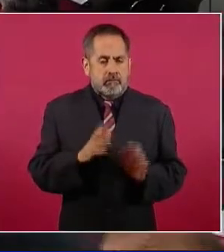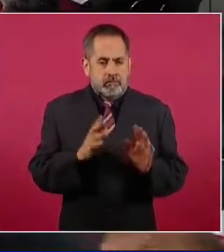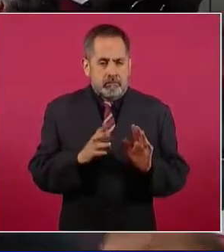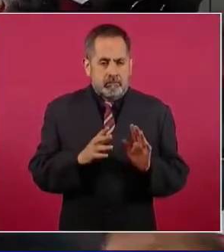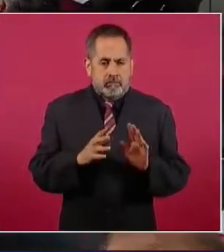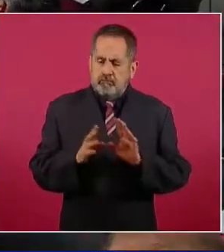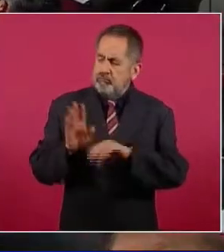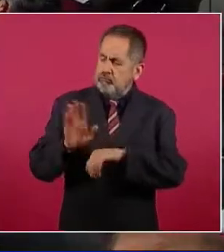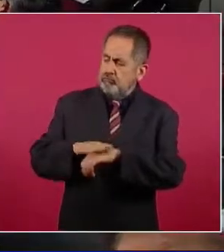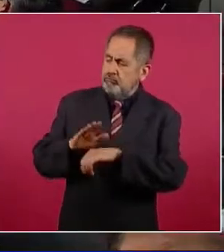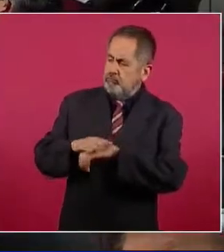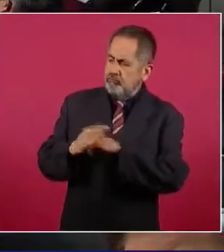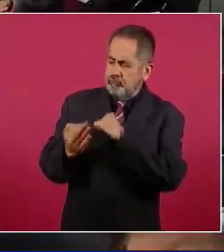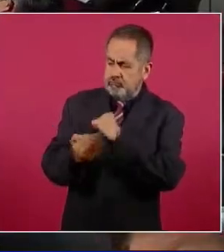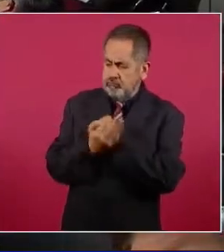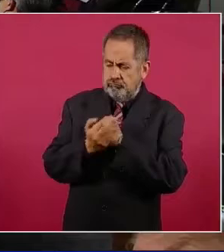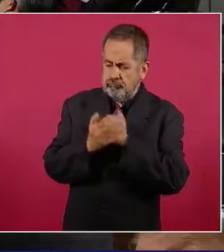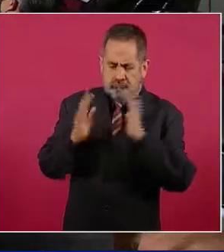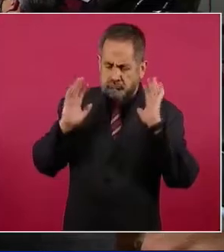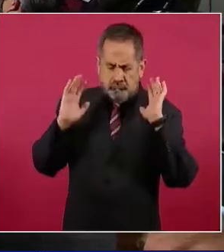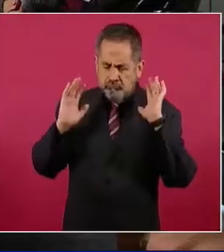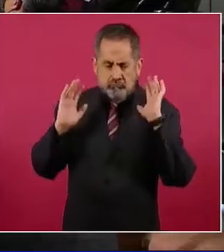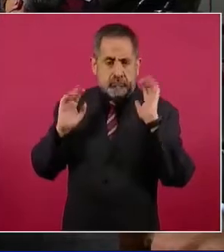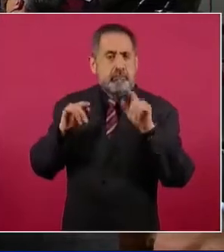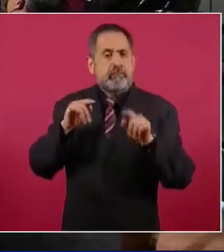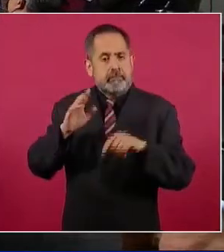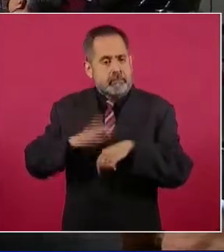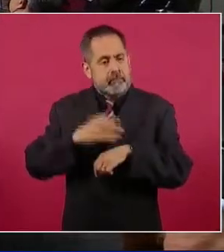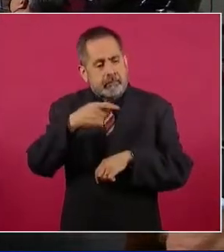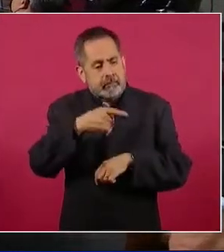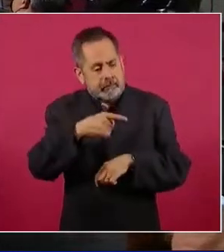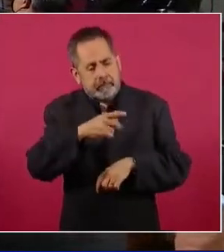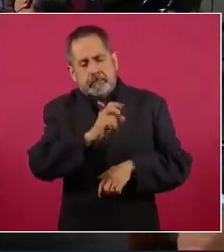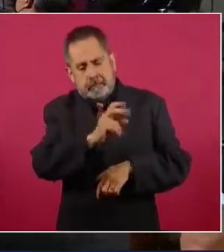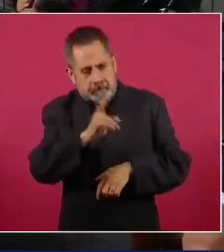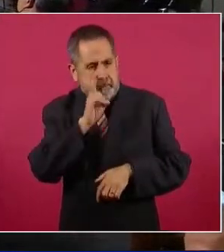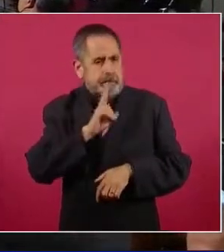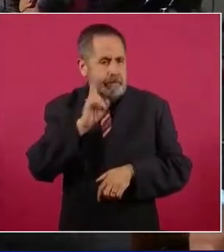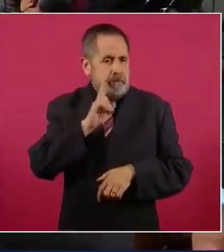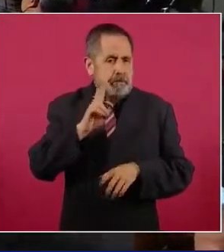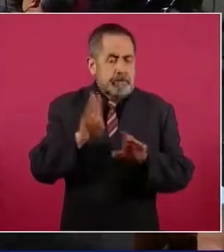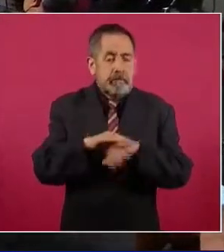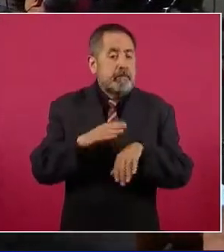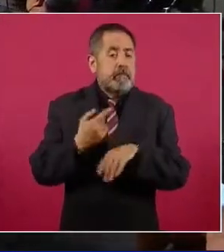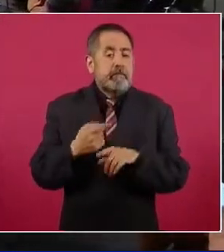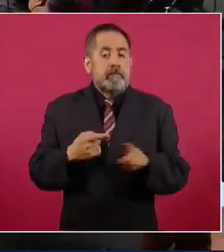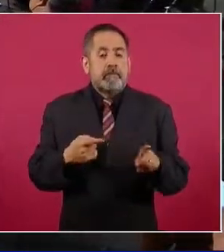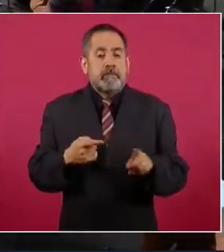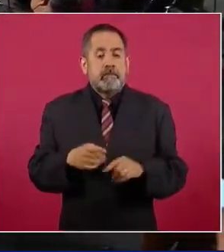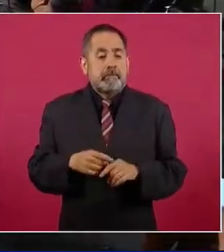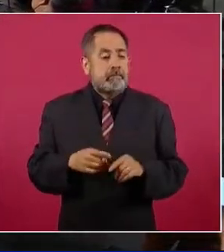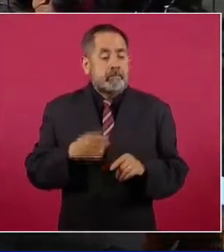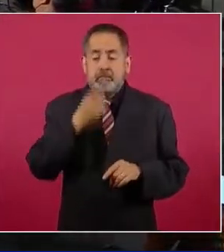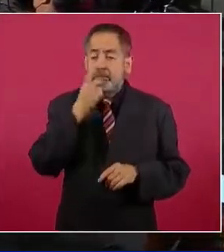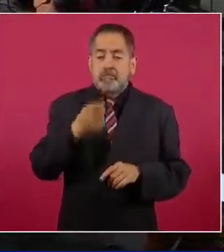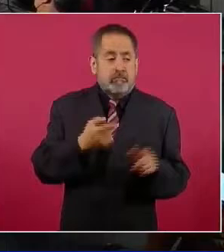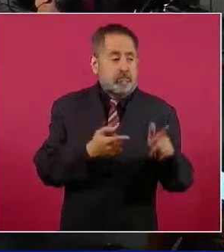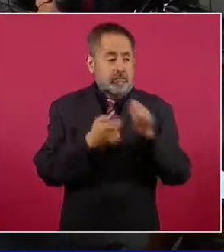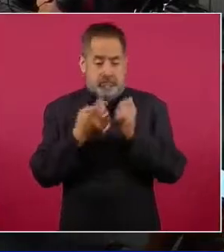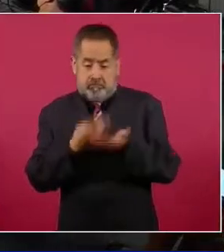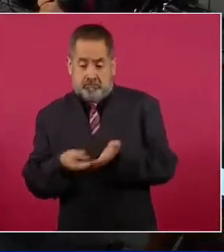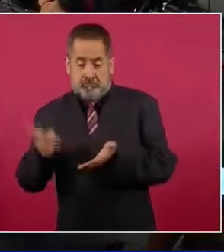defensa acerca de que se le está cobrando